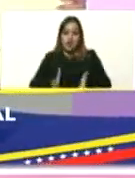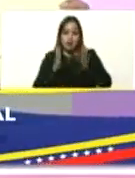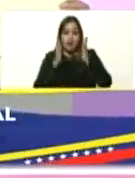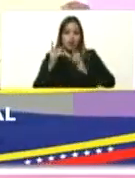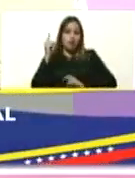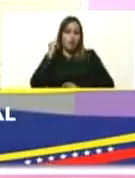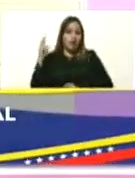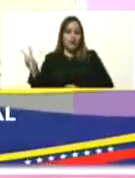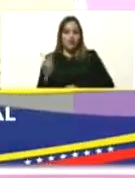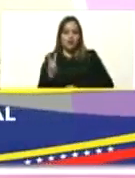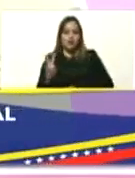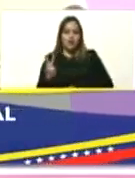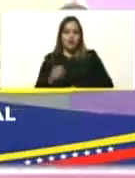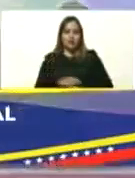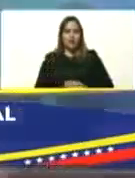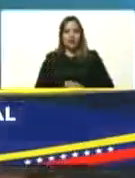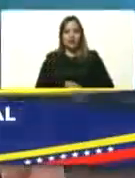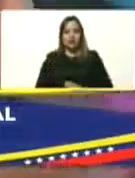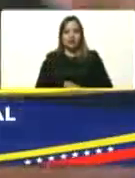la mujer venezolana.